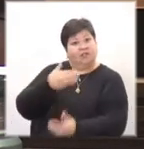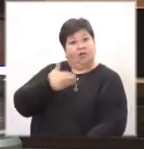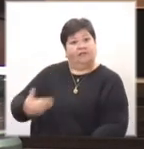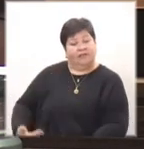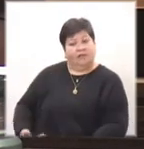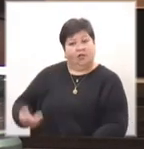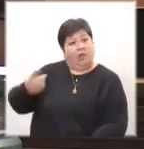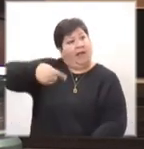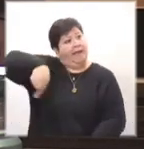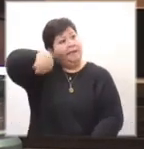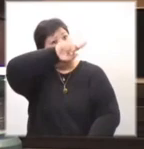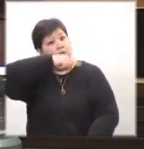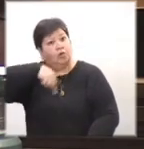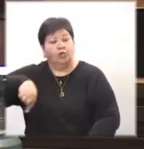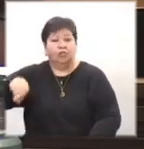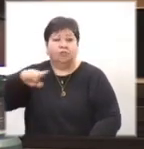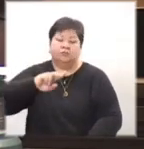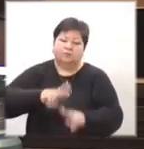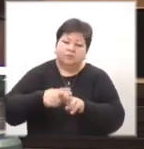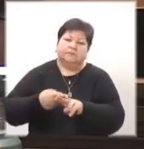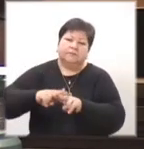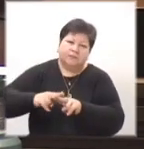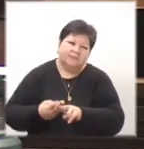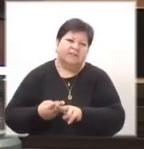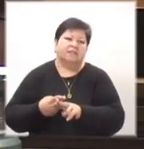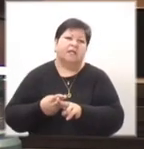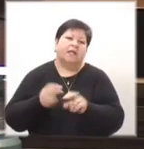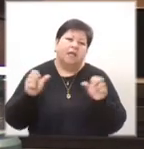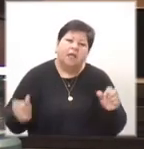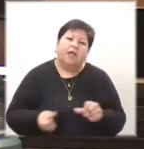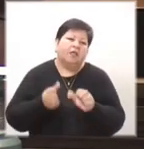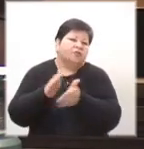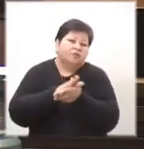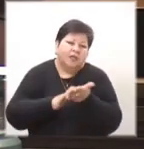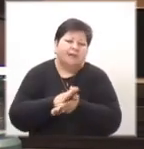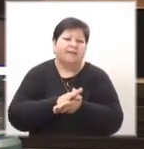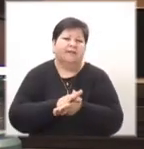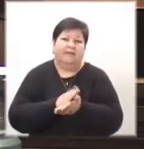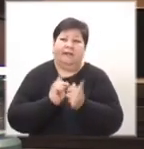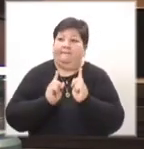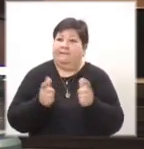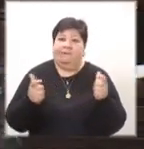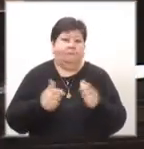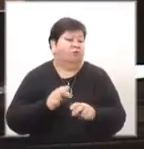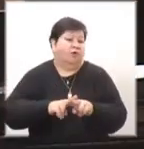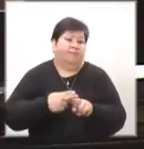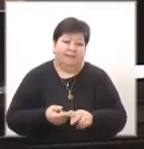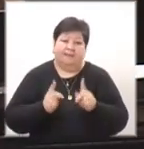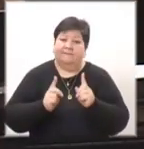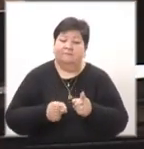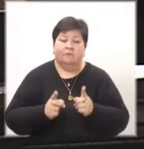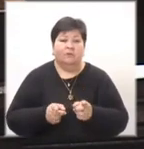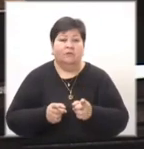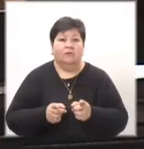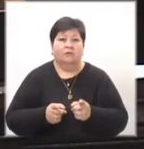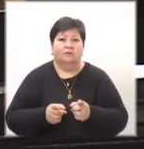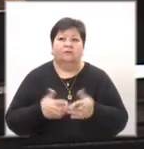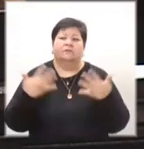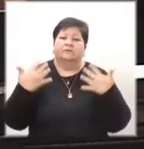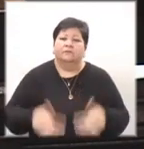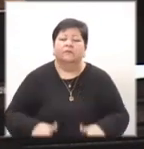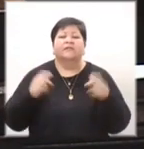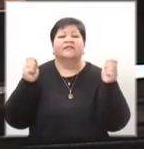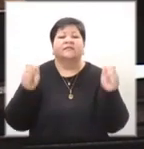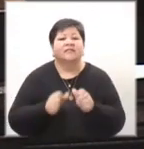pública reiteradamente, incluyendo en la propia comisión. Vaya que hemos hecho cambios